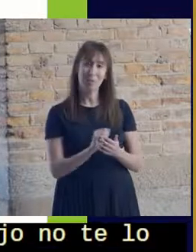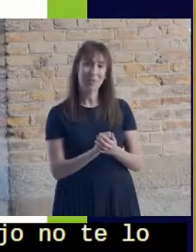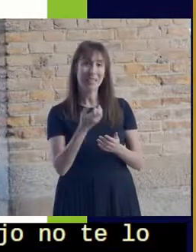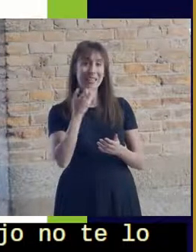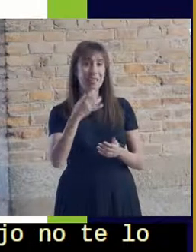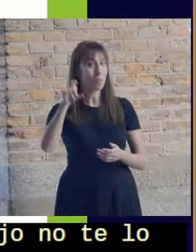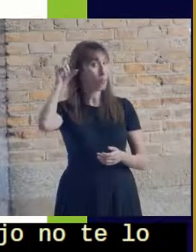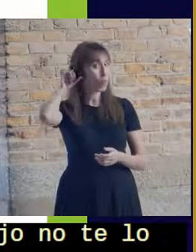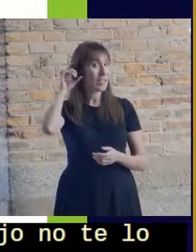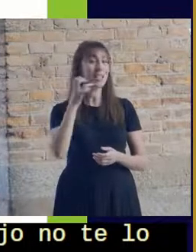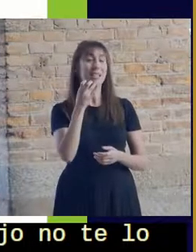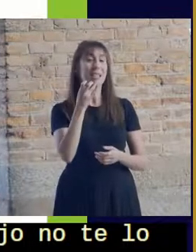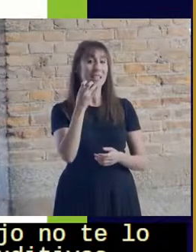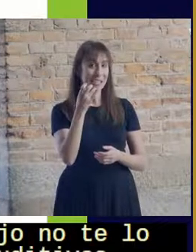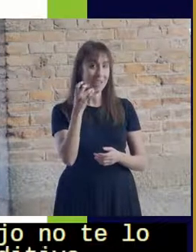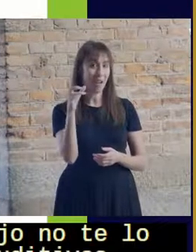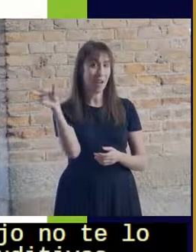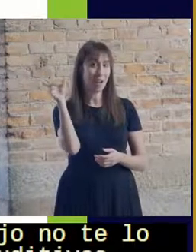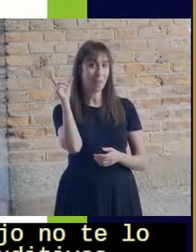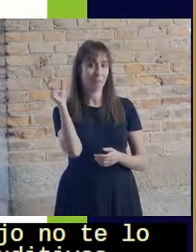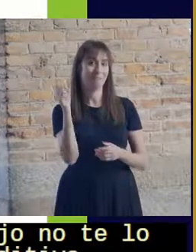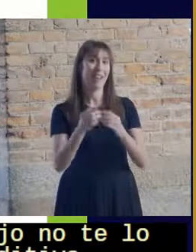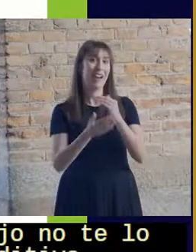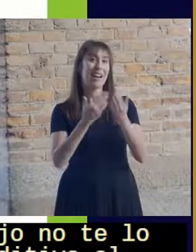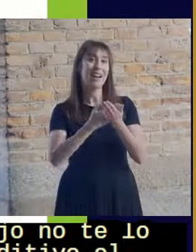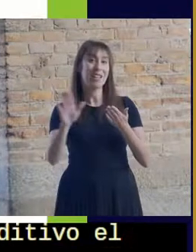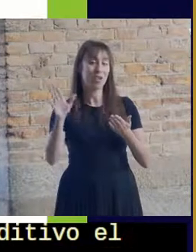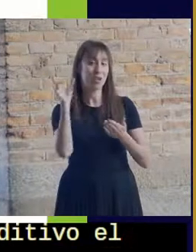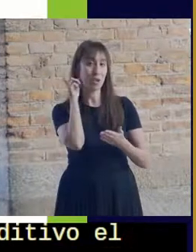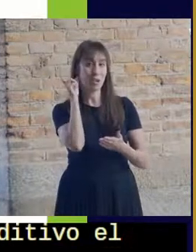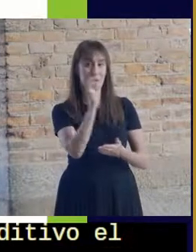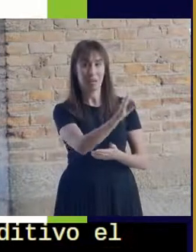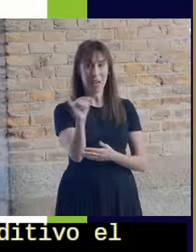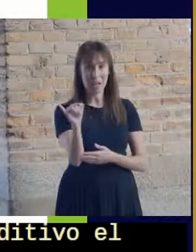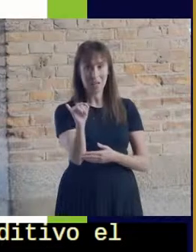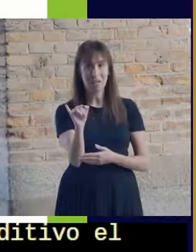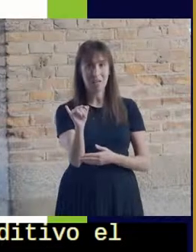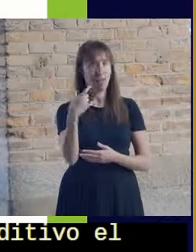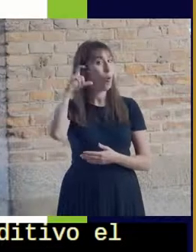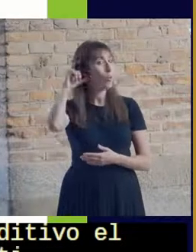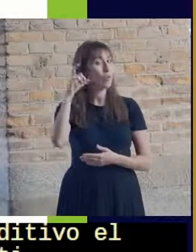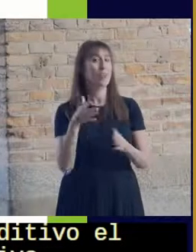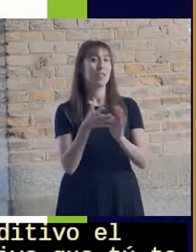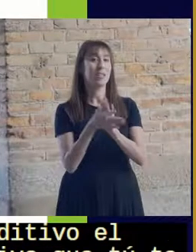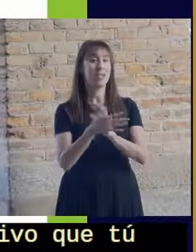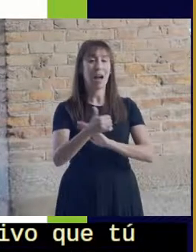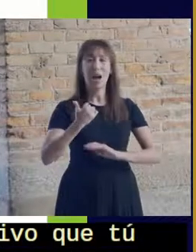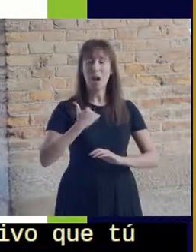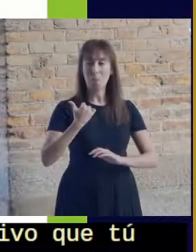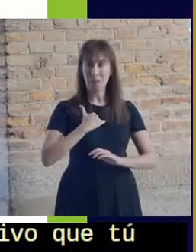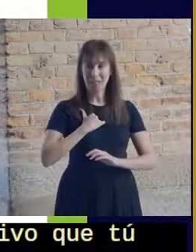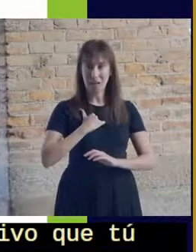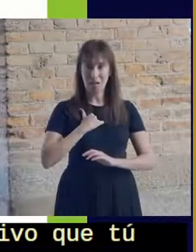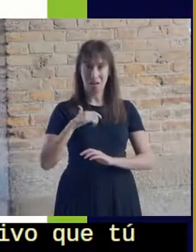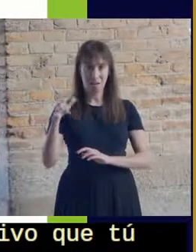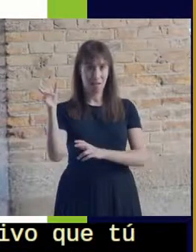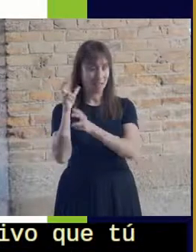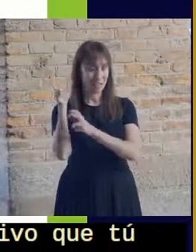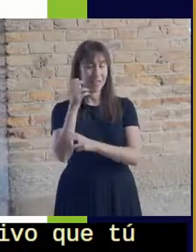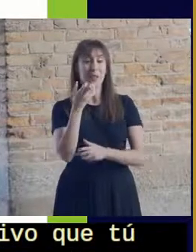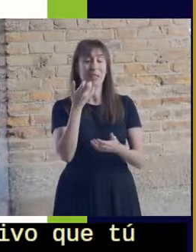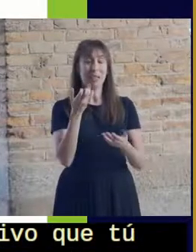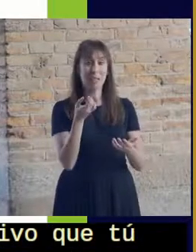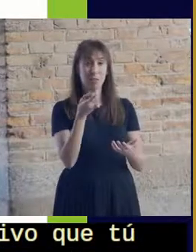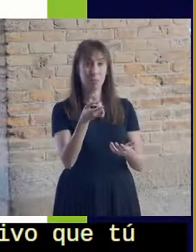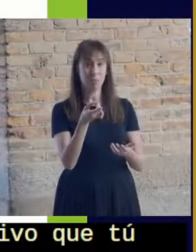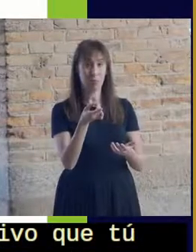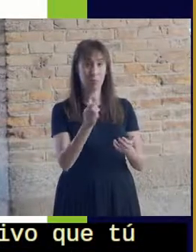siempre y cuando tengas restos auditivos el audífono lo que hace es aprovechar el resto auditivo que tú tengas Entonces si tú ya